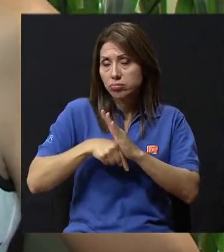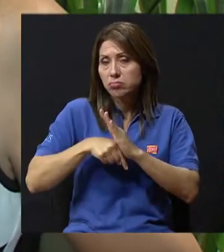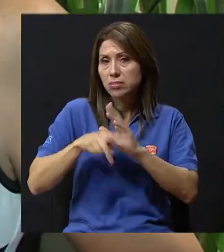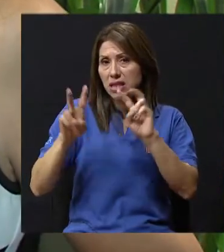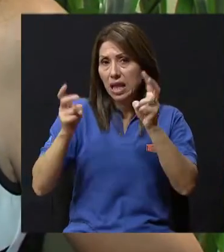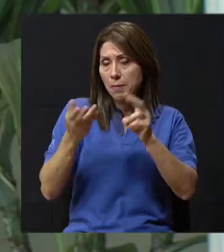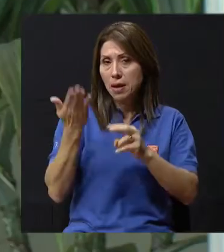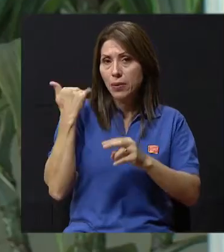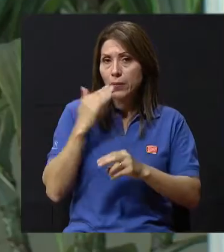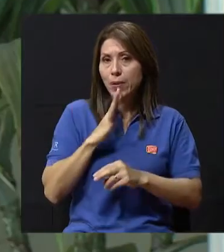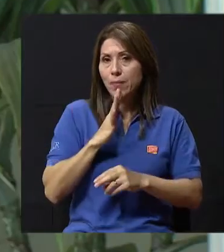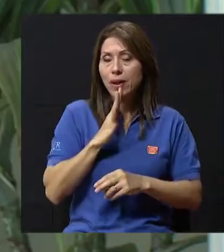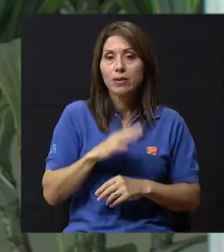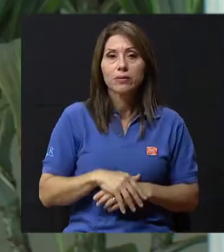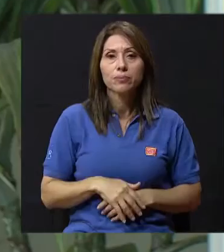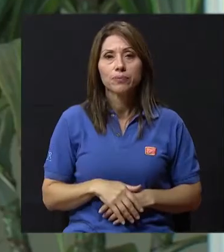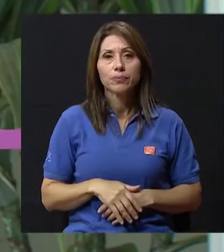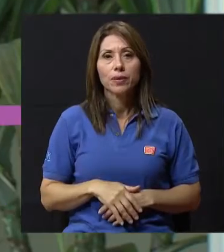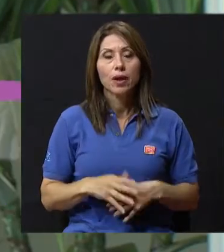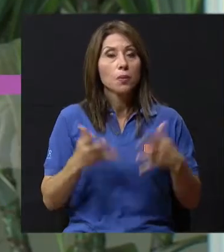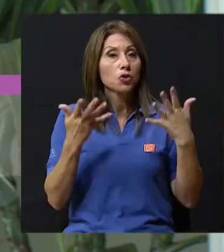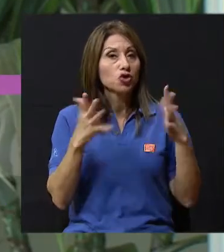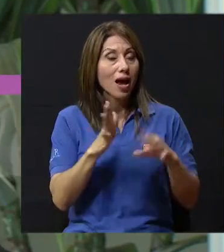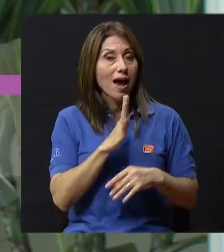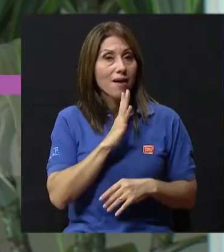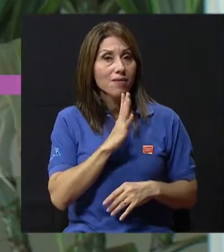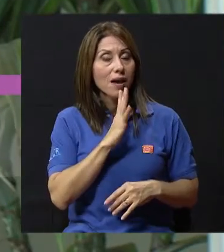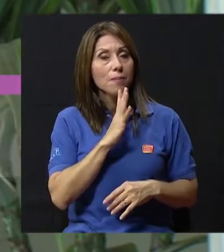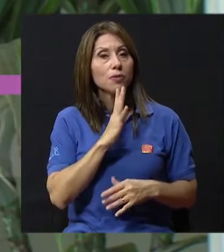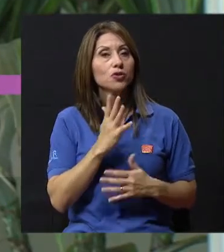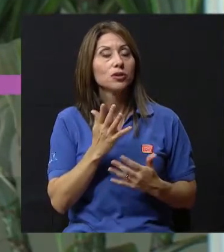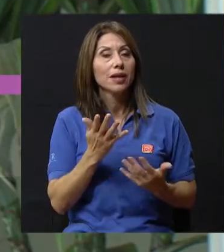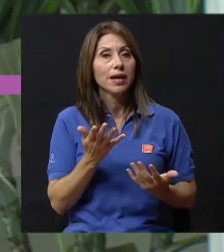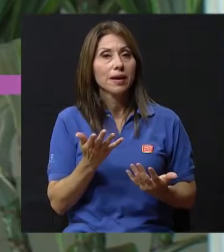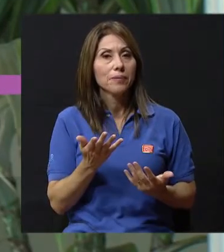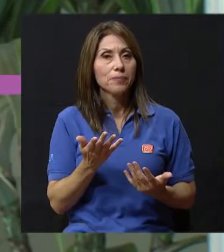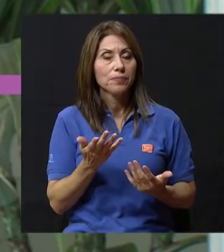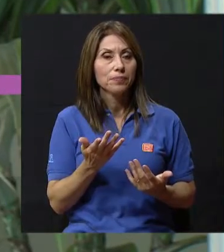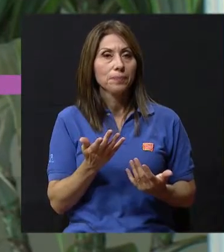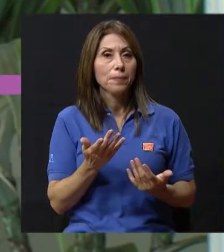conversando Sí, de estos bueno, desencadenantes. ya hablamos, Fabiola, de que